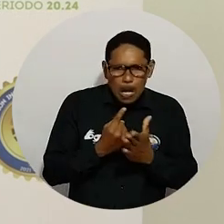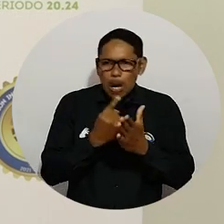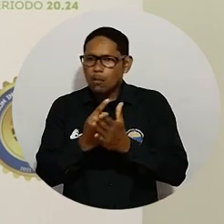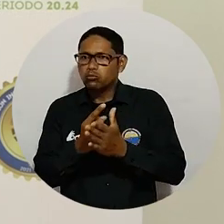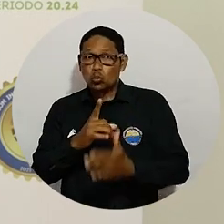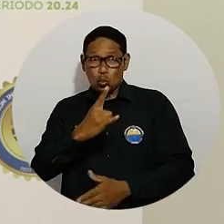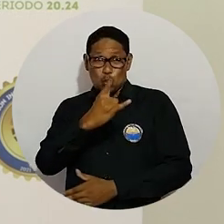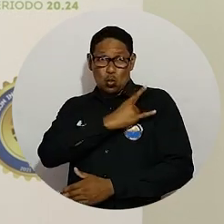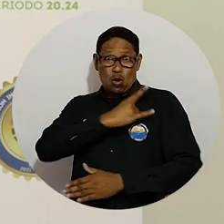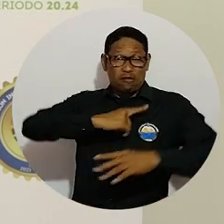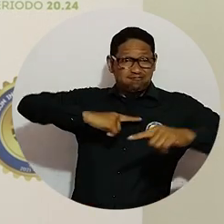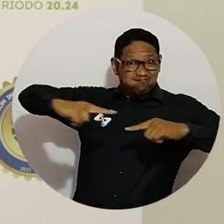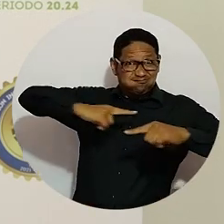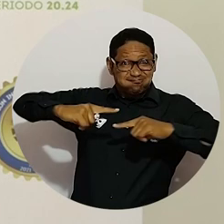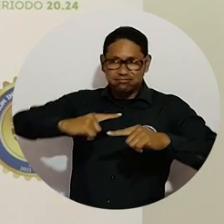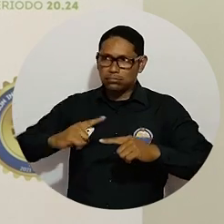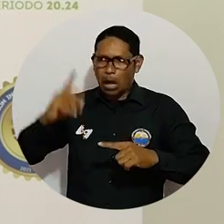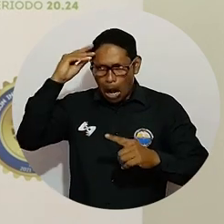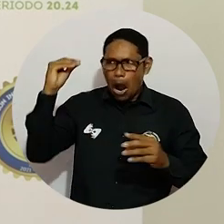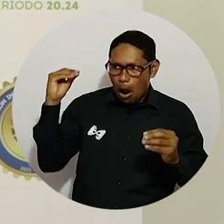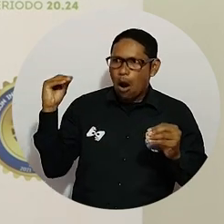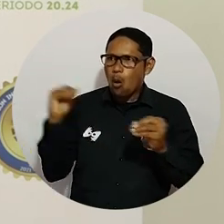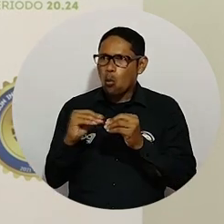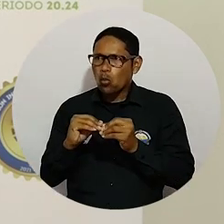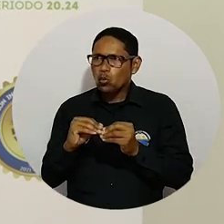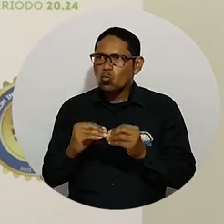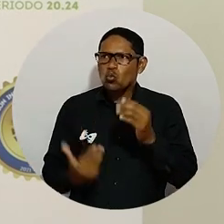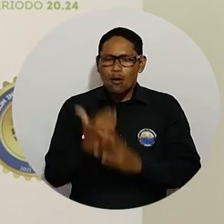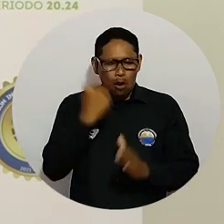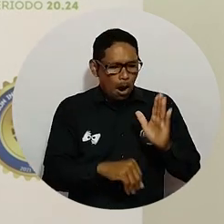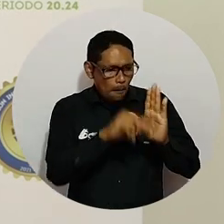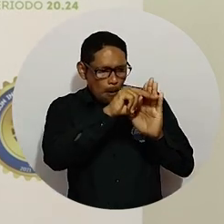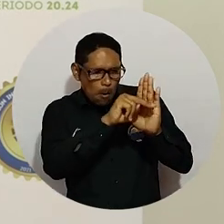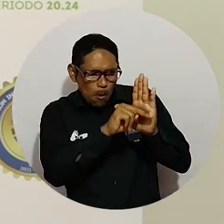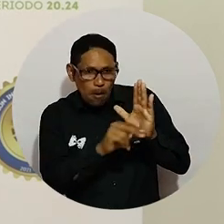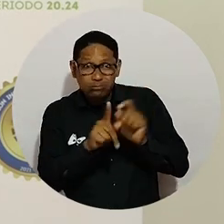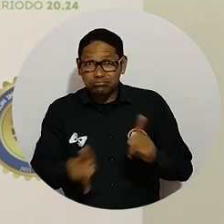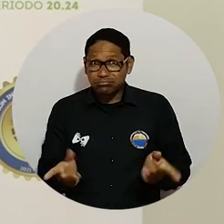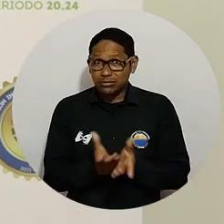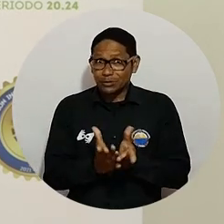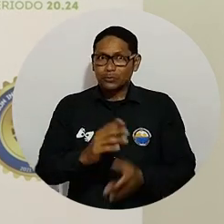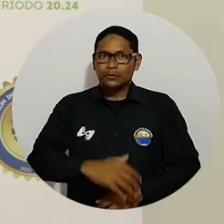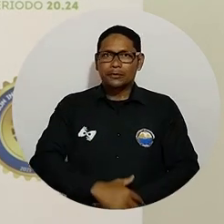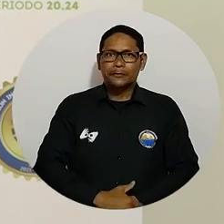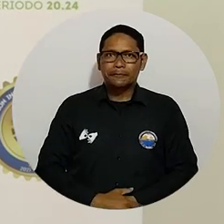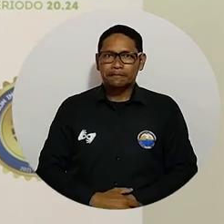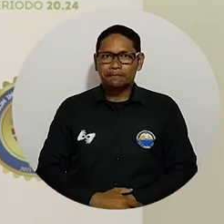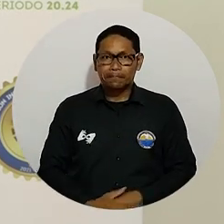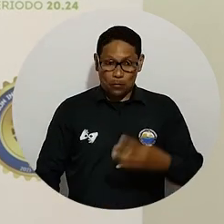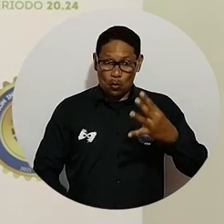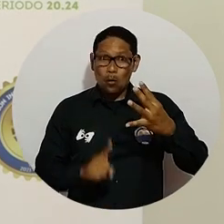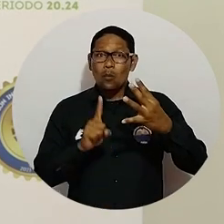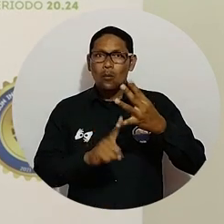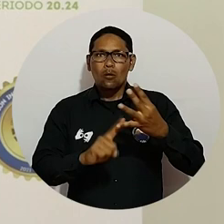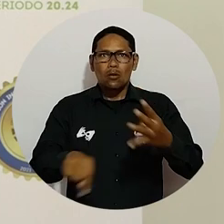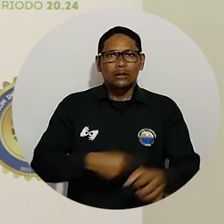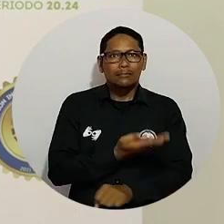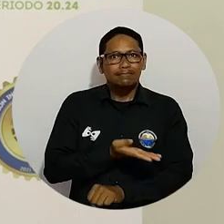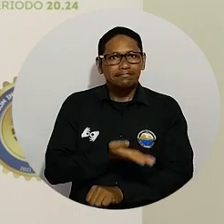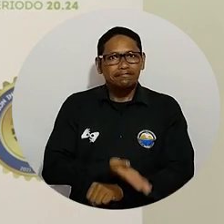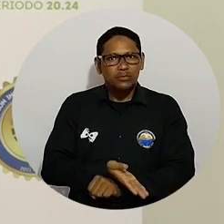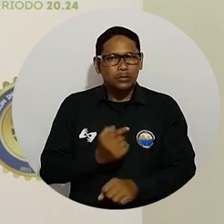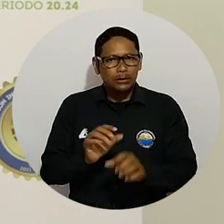con las directivas de la universidad para generar un nuevo reglamento estudiantil. Como cuarta